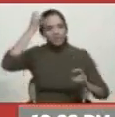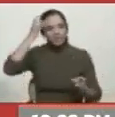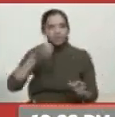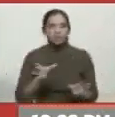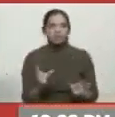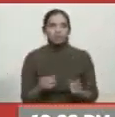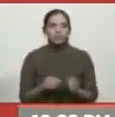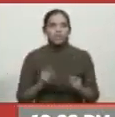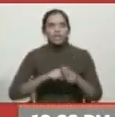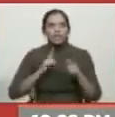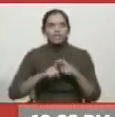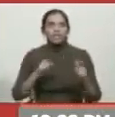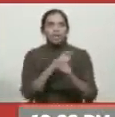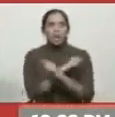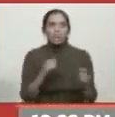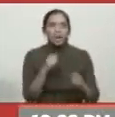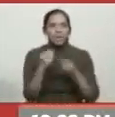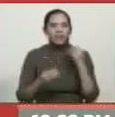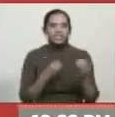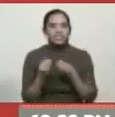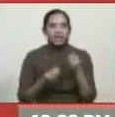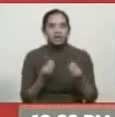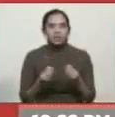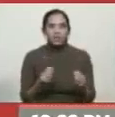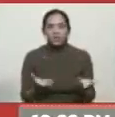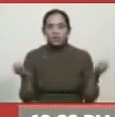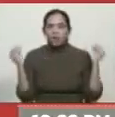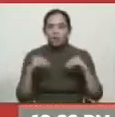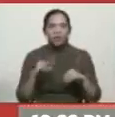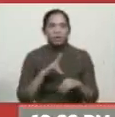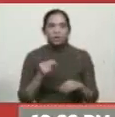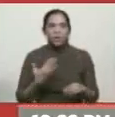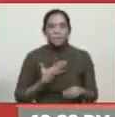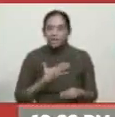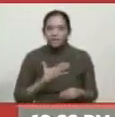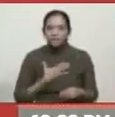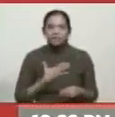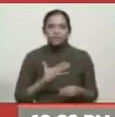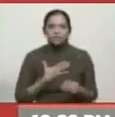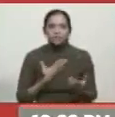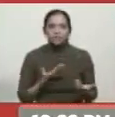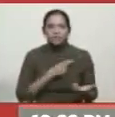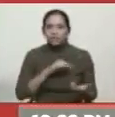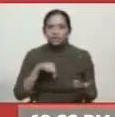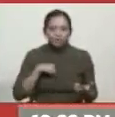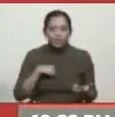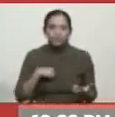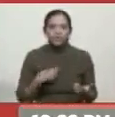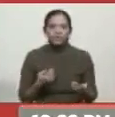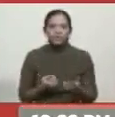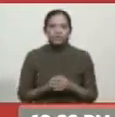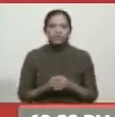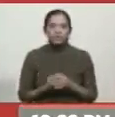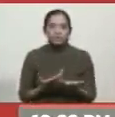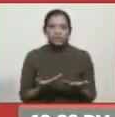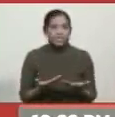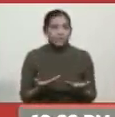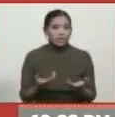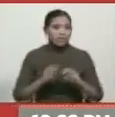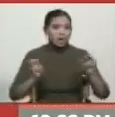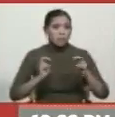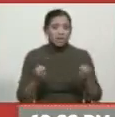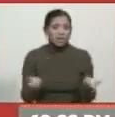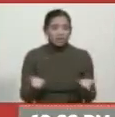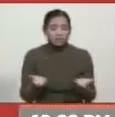Entonces terminamos como que cayendo en una agenda que no es nuestra, lo terminamos desgastando en cosas que no nos competen, cuando en realidad tenemos